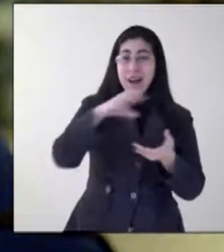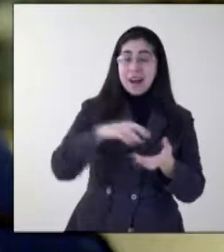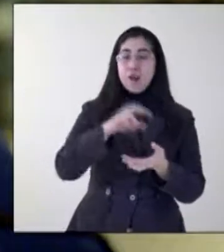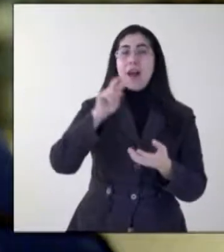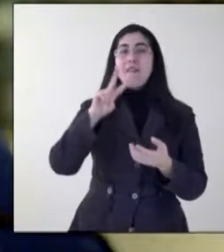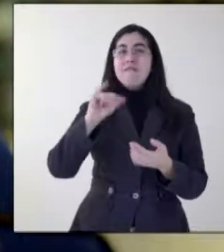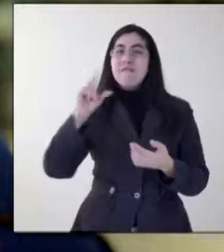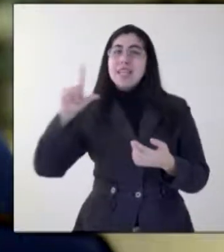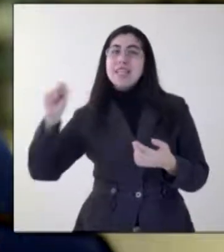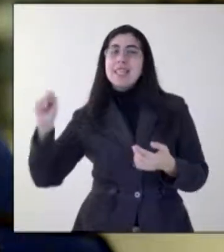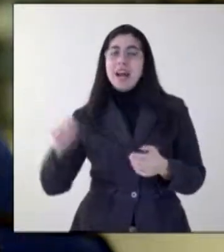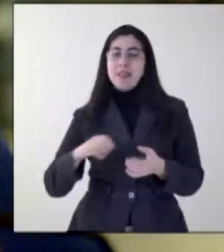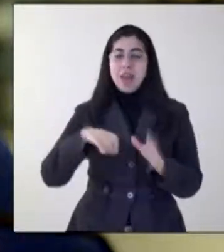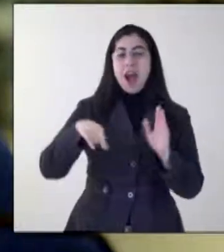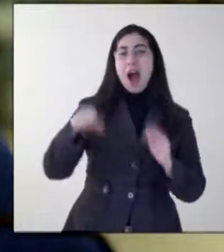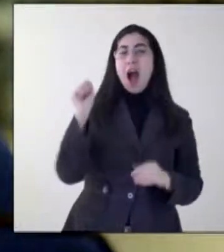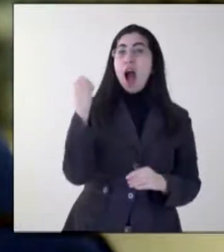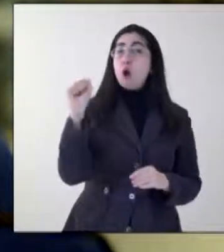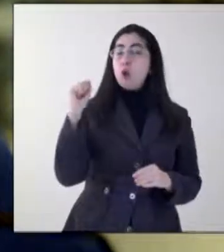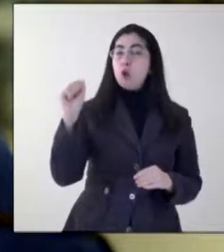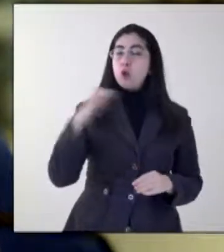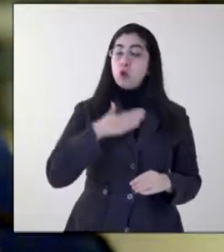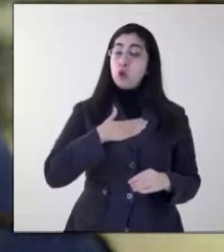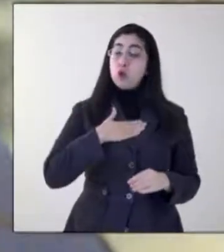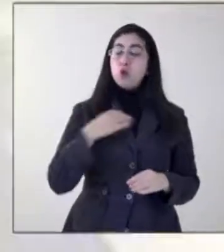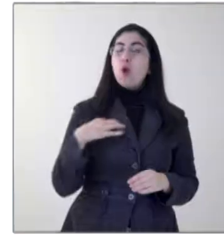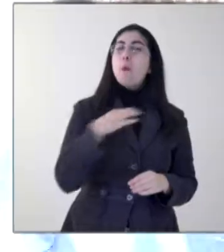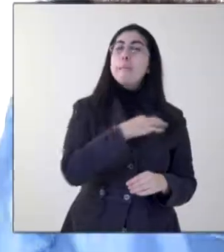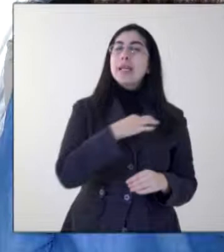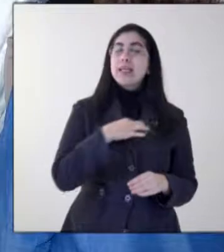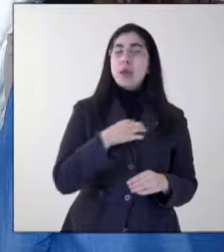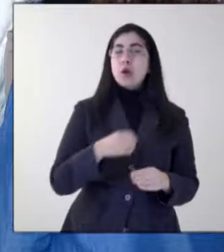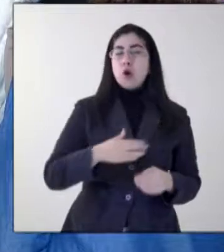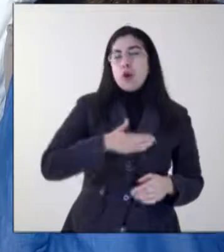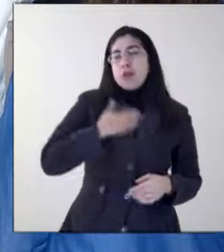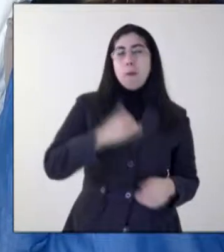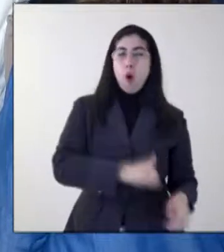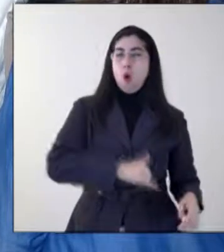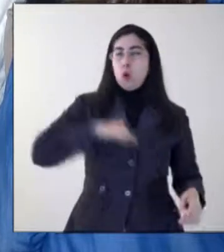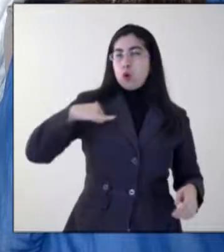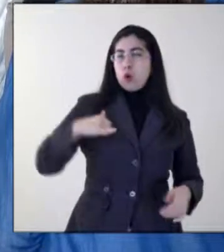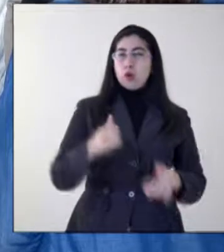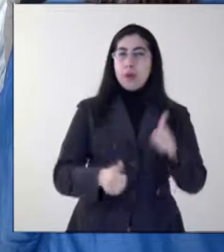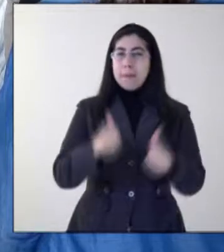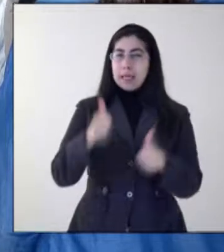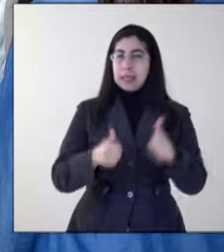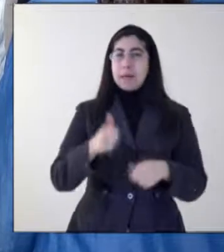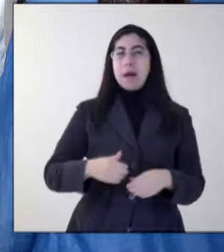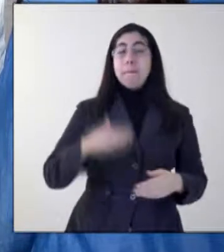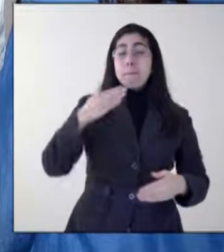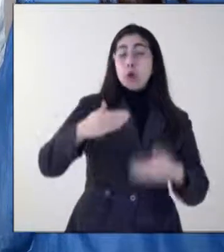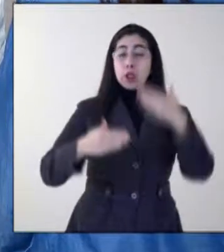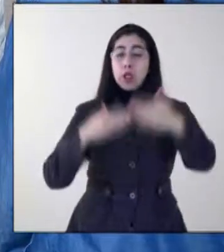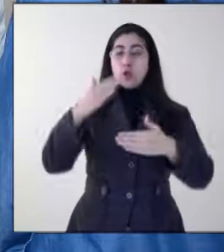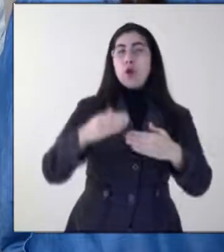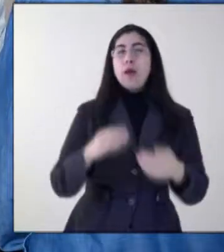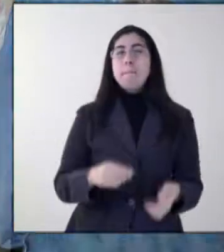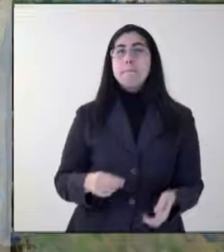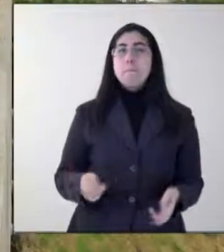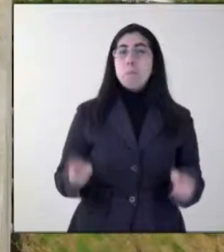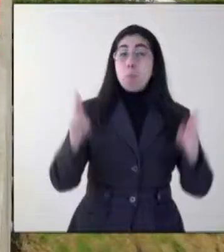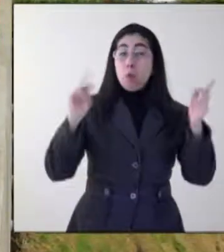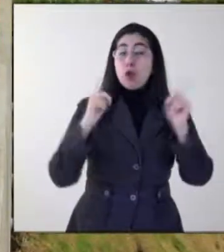Ancud. Decirles que nosotros como Ministerio nos sentimos orgullosos de haber participado del proceso de modificación,